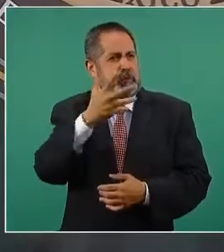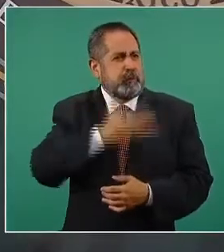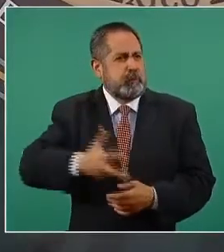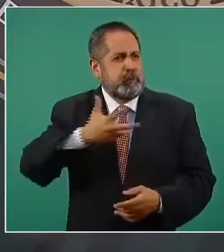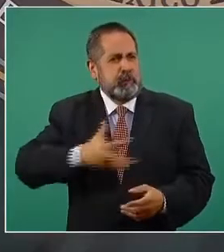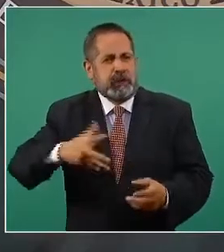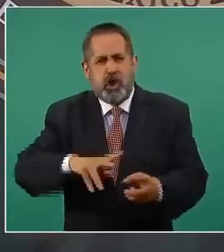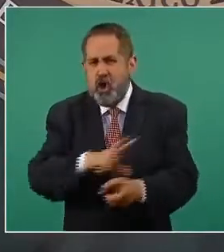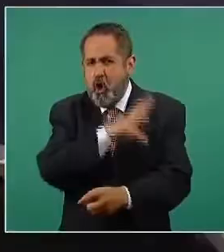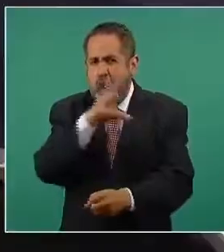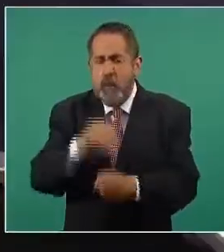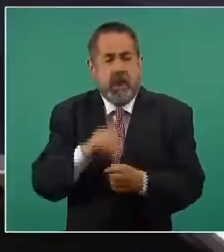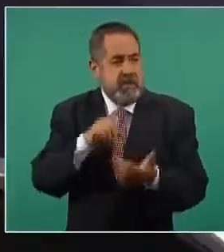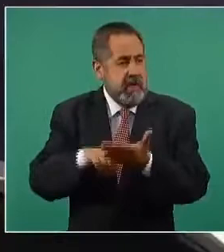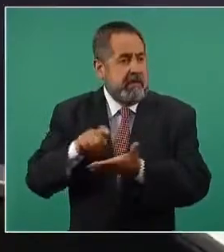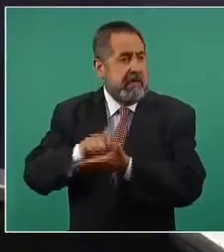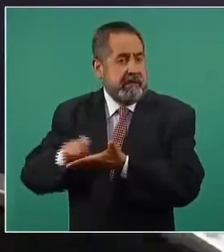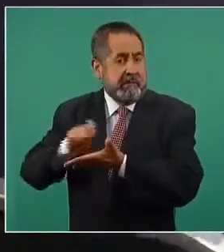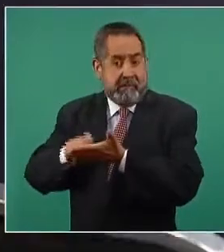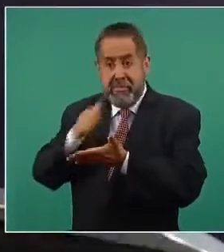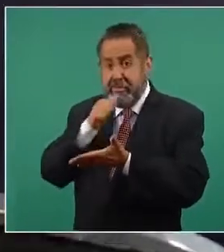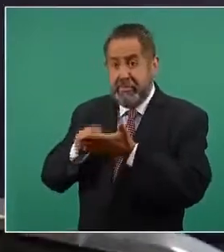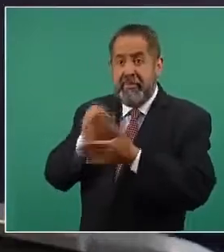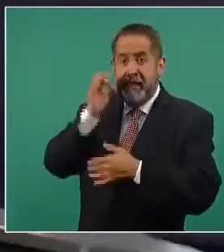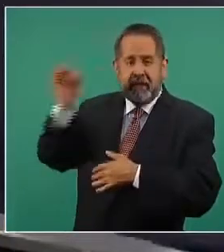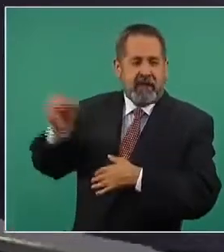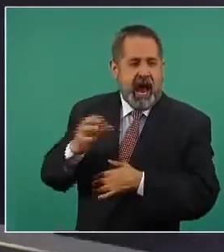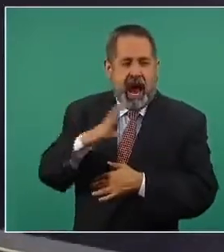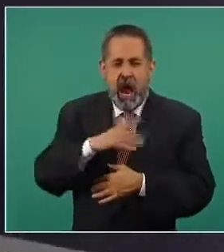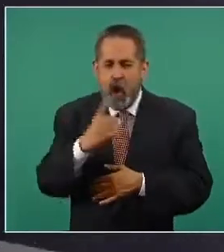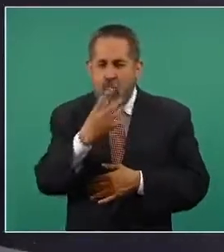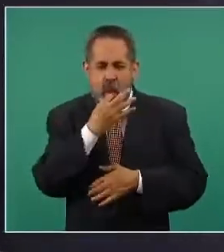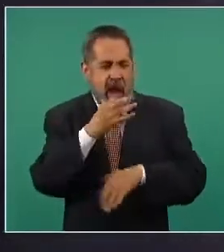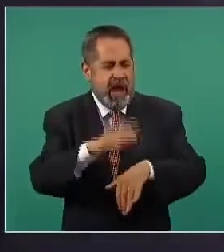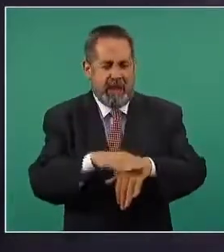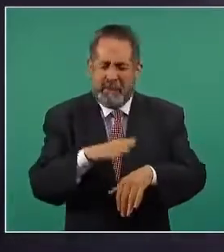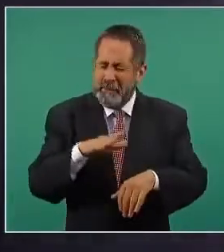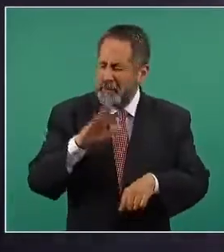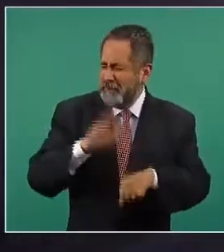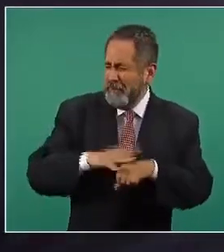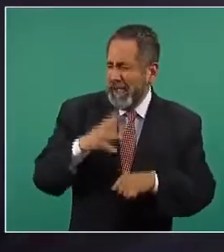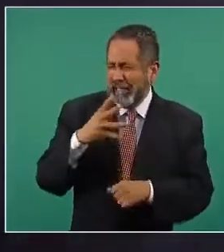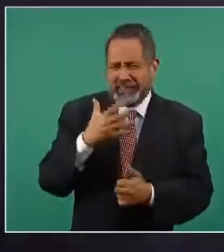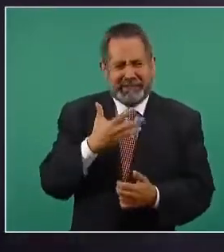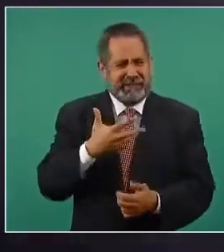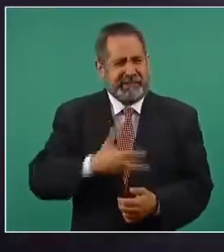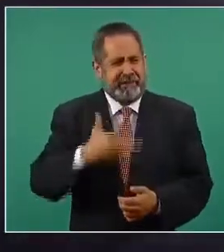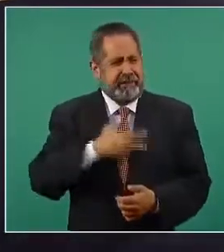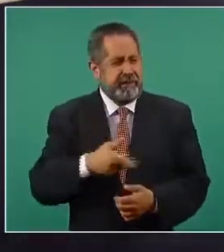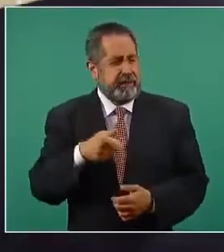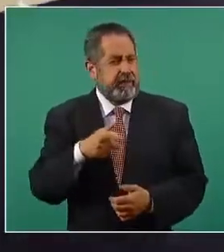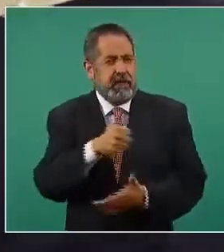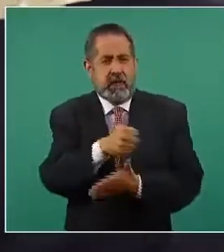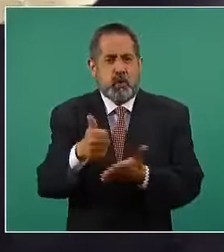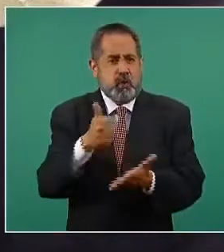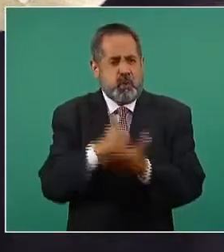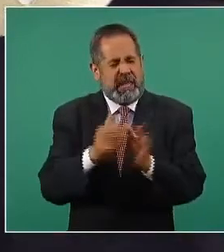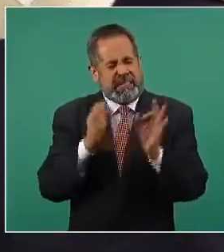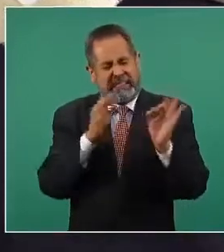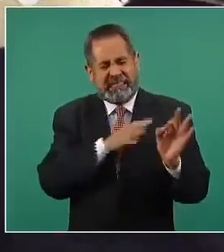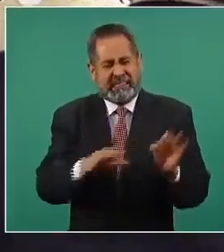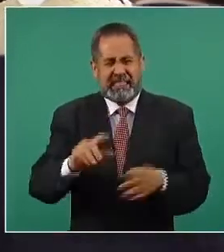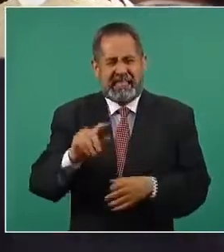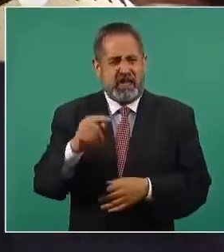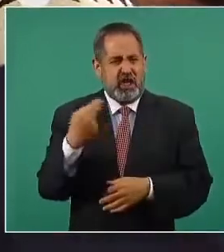las cuales hay una más maravillosa y rica que todas, llamada Tenochtitlan,